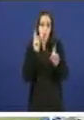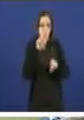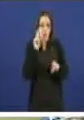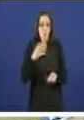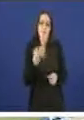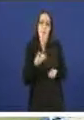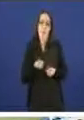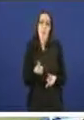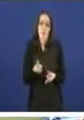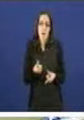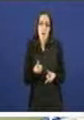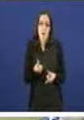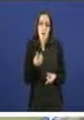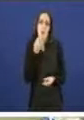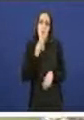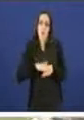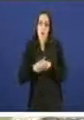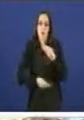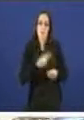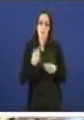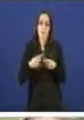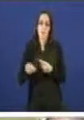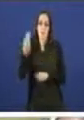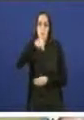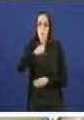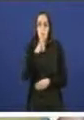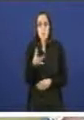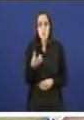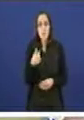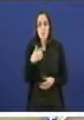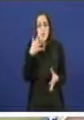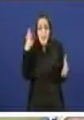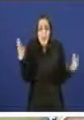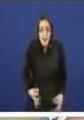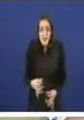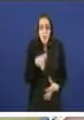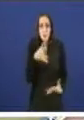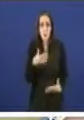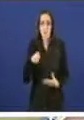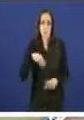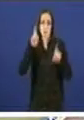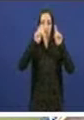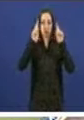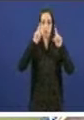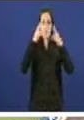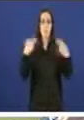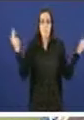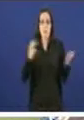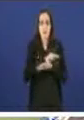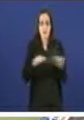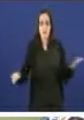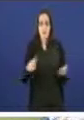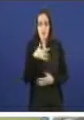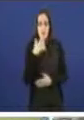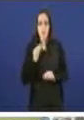actividades complementarias. Porque, señor conselleiro, o que a realidade que nos atopamos no ensino público galego é outra moi distinta a que